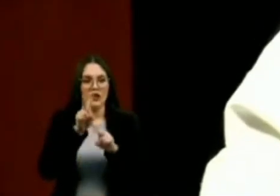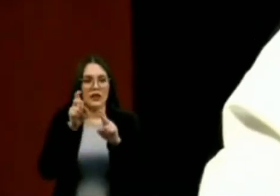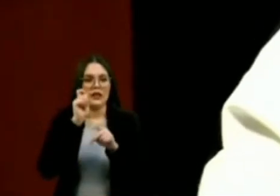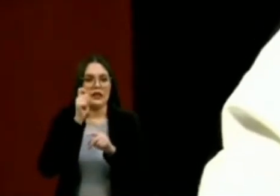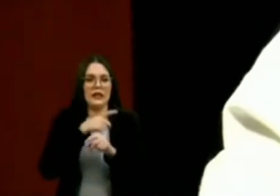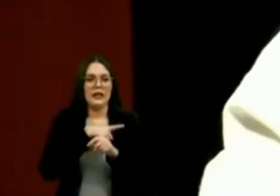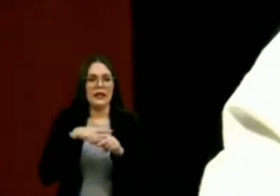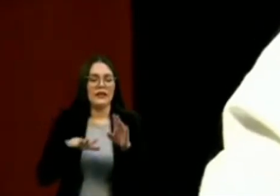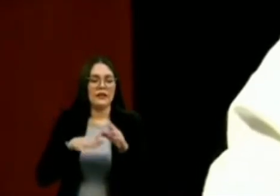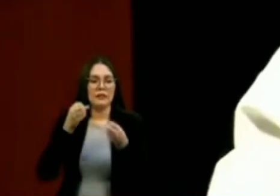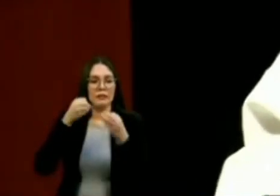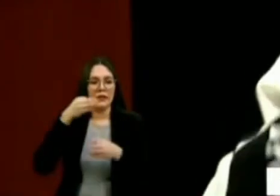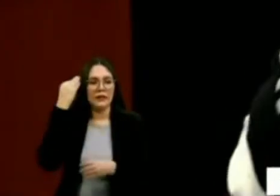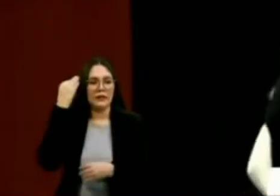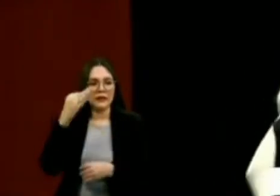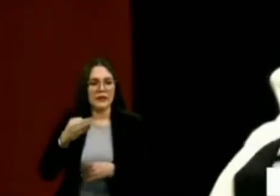tiempo,